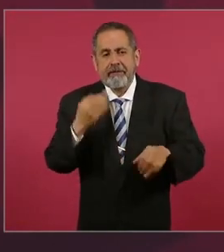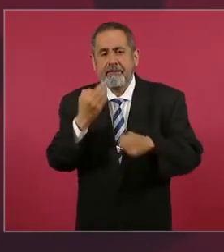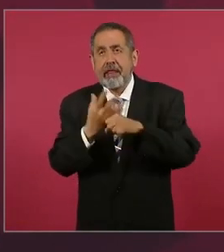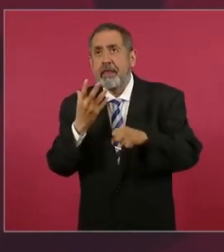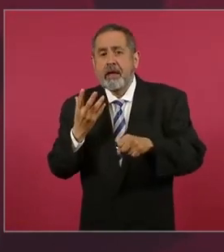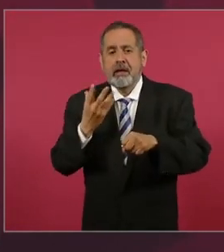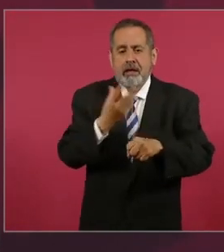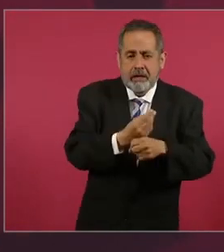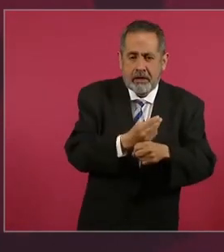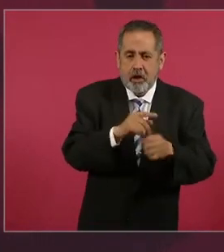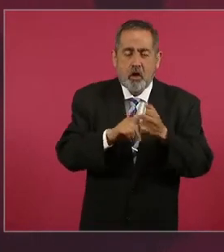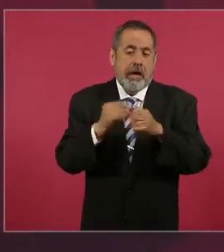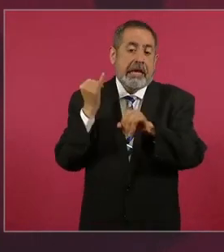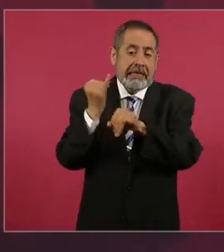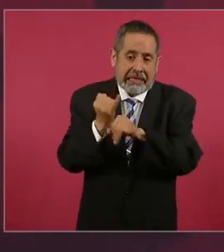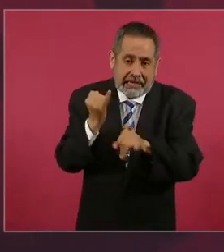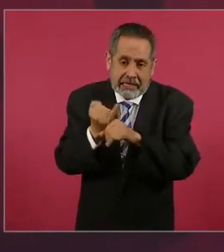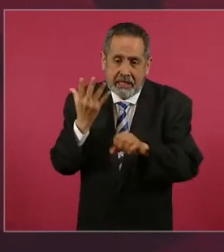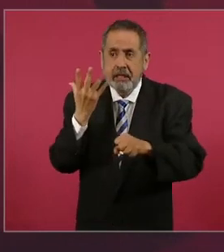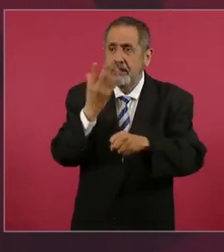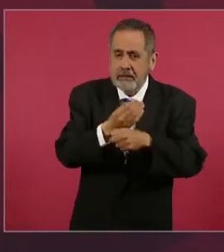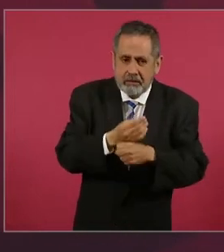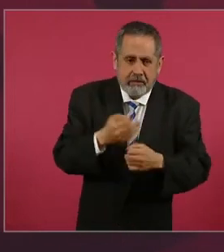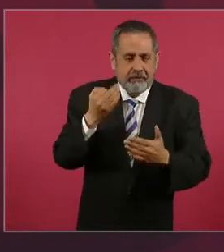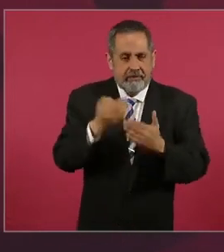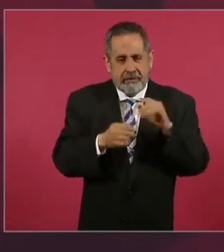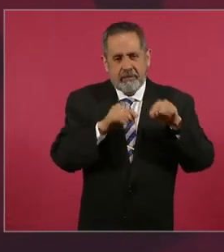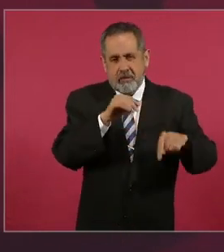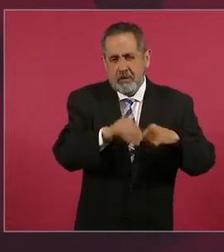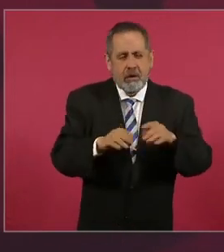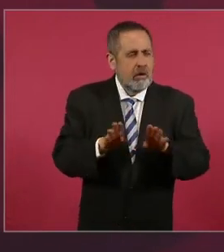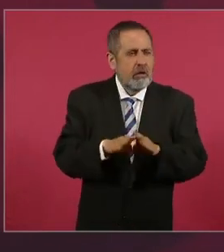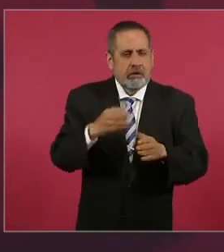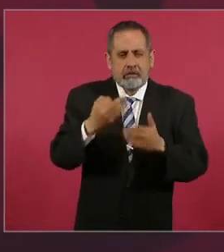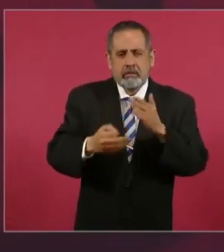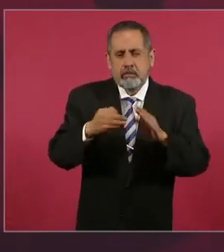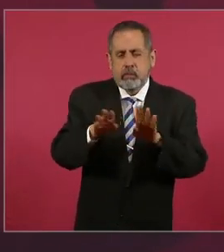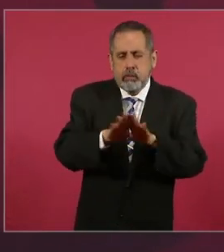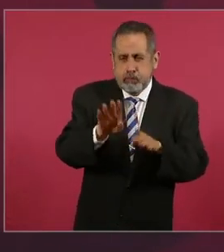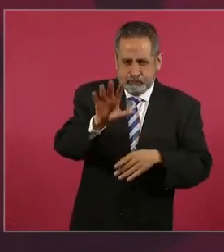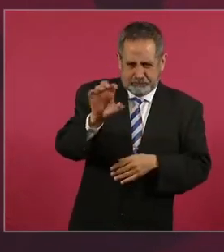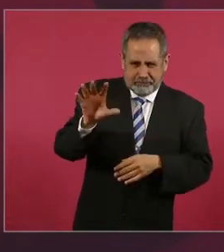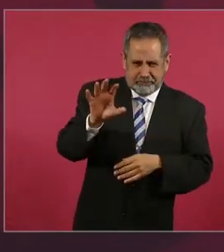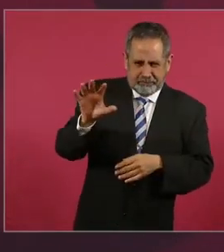instalación de internet como 500.